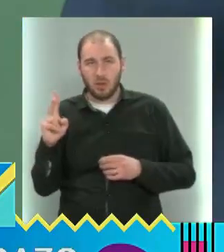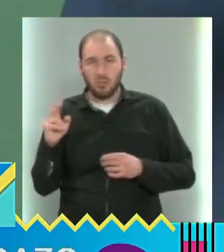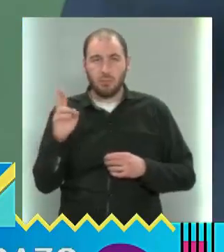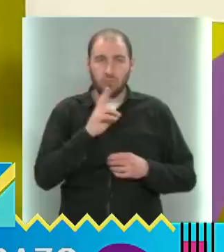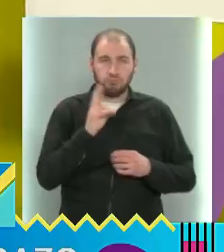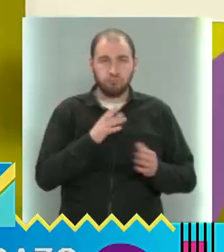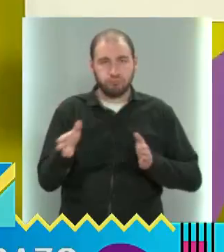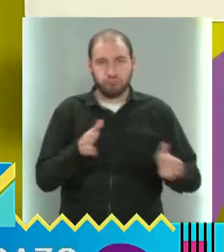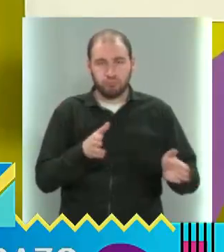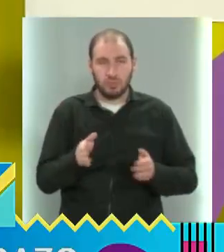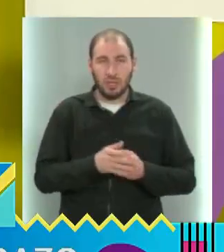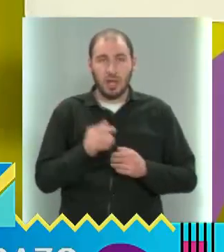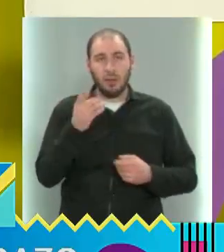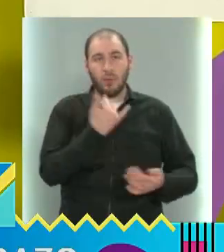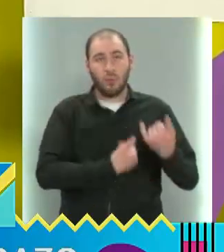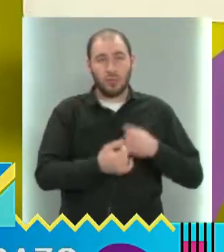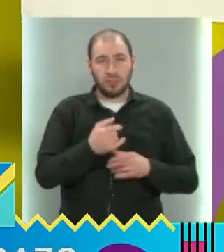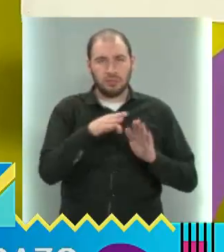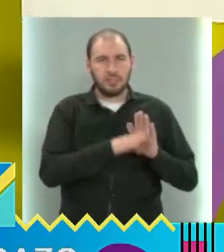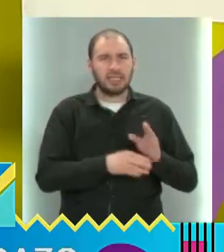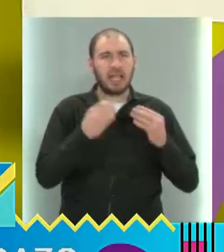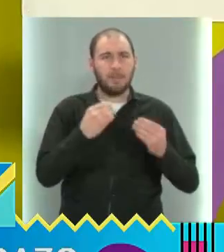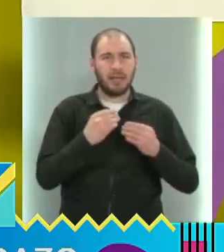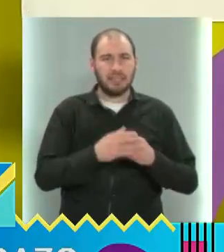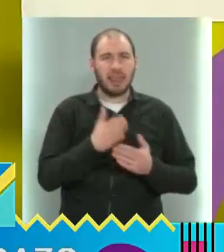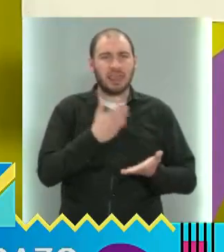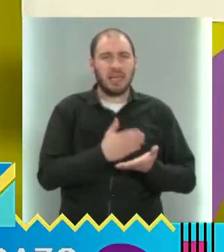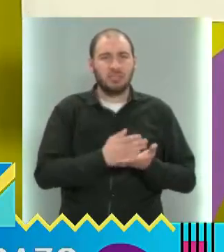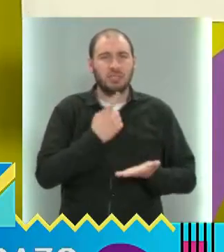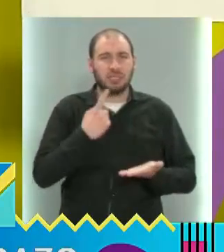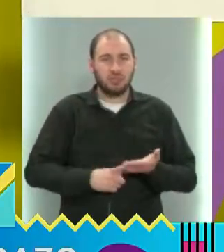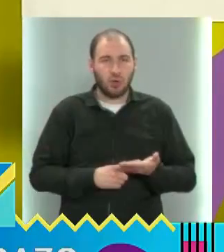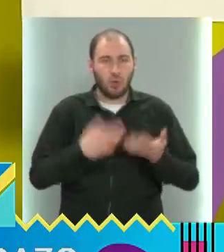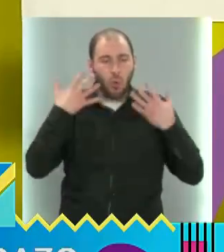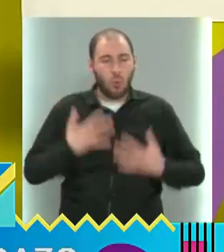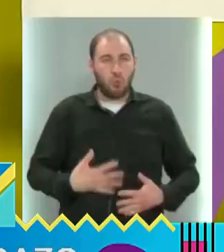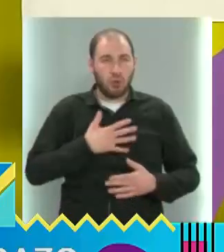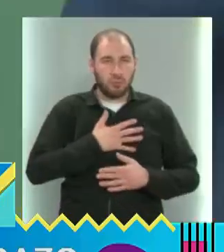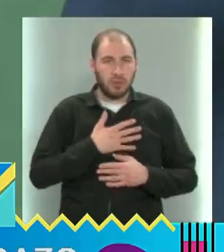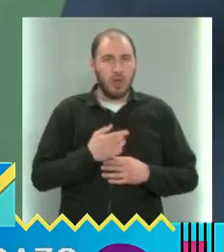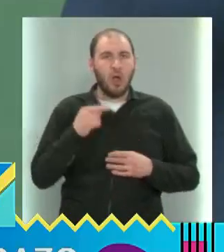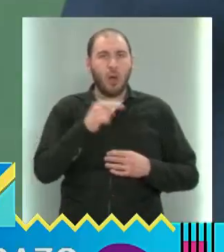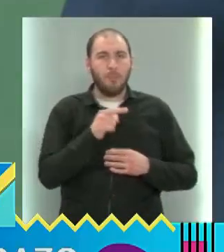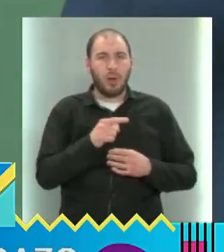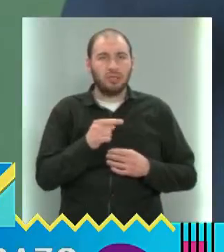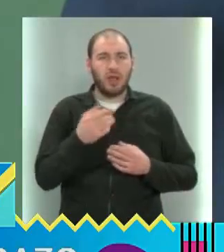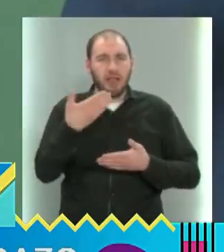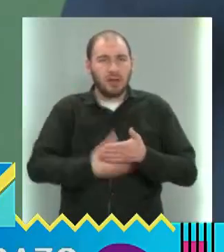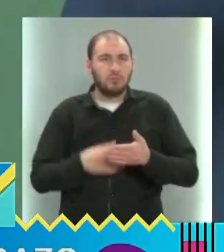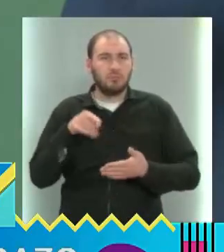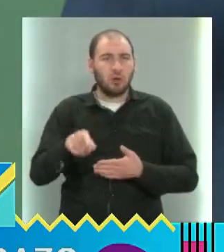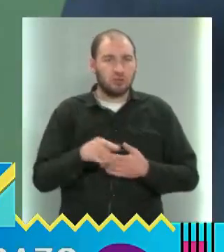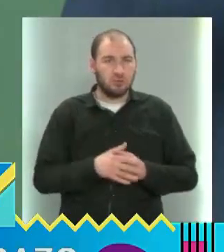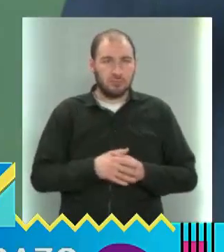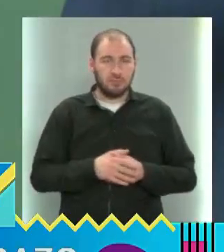mujer, digo, y lo pusiste en esos términos, ¿qué pasa con ese derecho a decidir sobre su cuerpo? ¿Cómo lo evalúan ustedes?